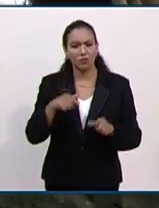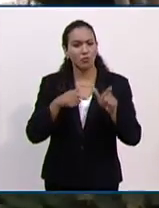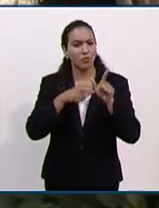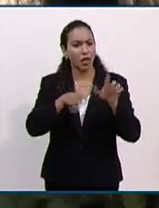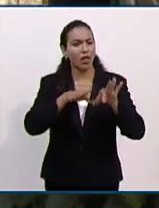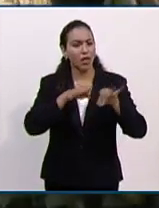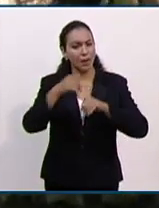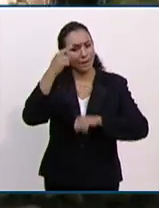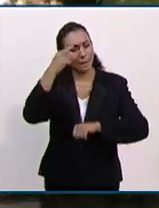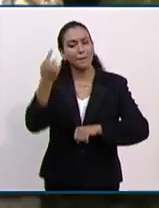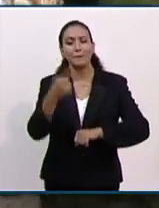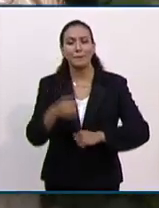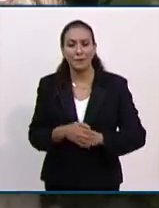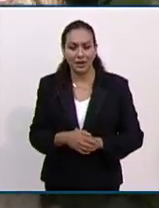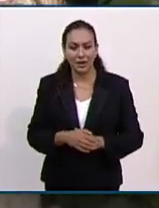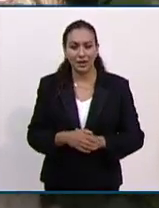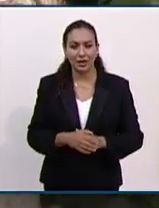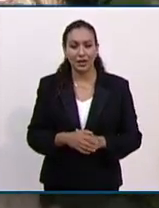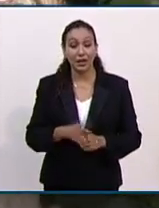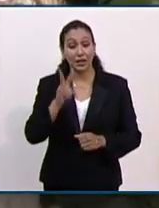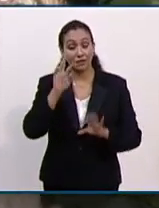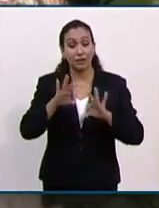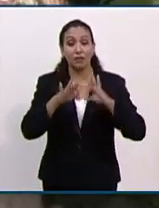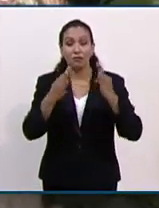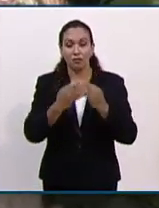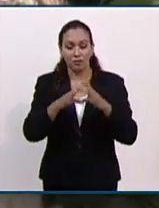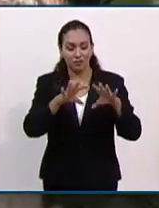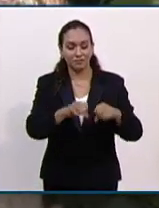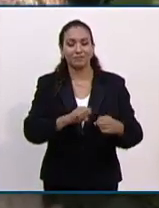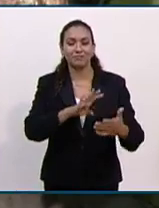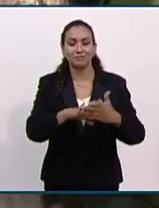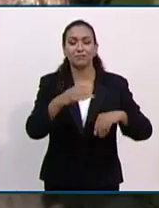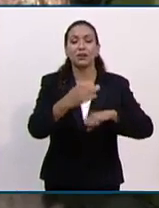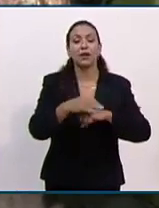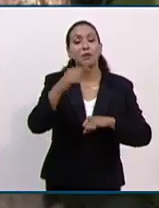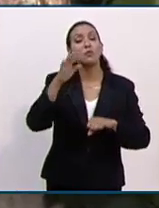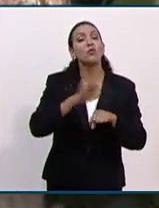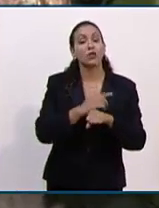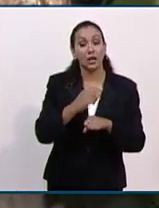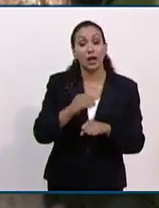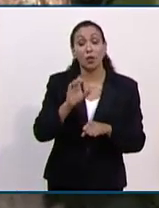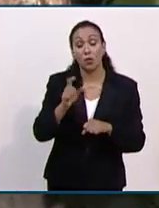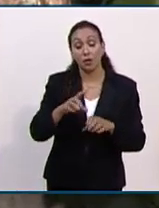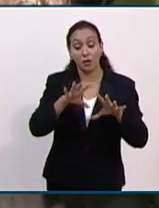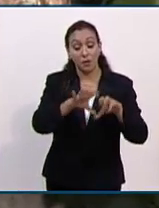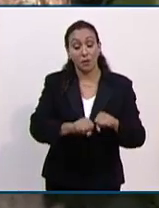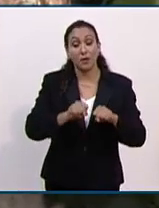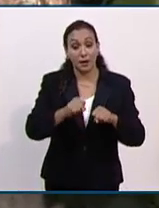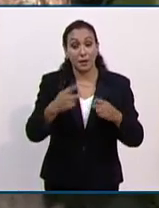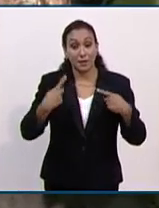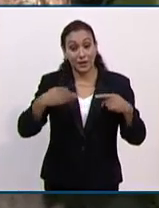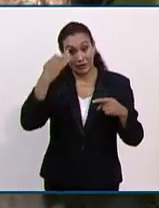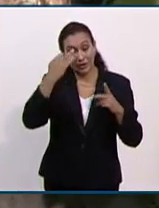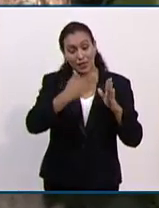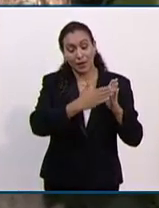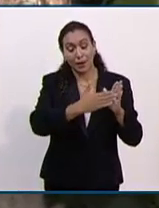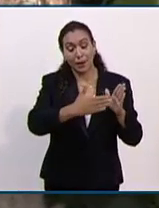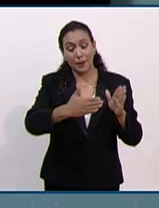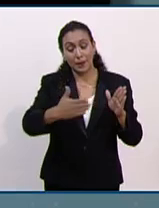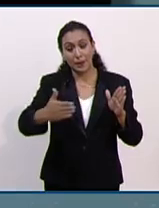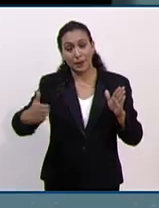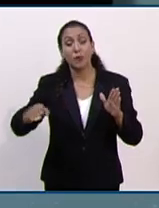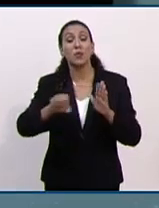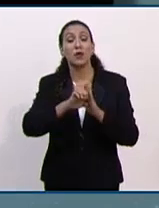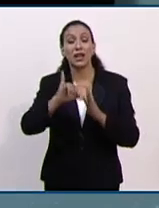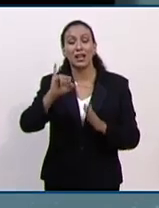cese o el cambio de la medida cautelar de prisión preventiva por haberse prolongado de manera excesiva e injustificada en los casos de